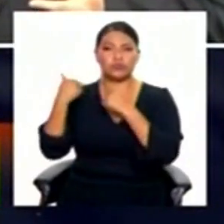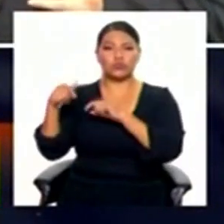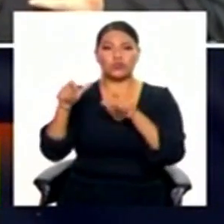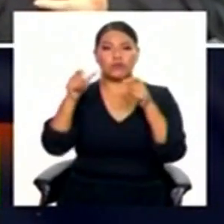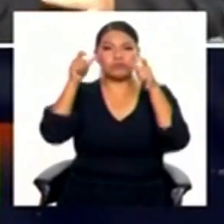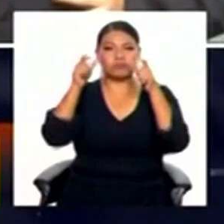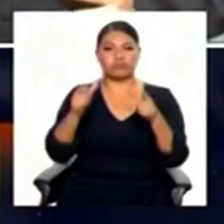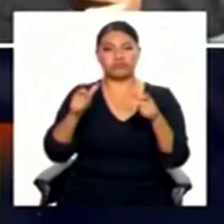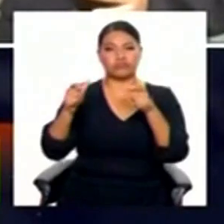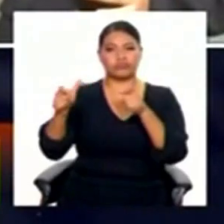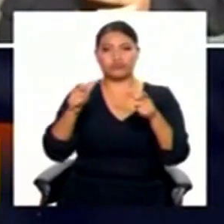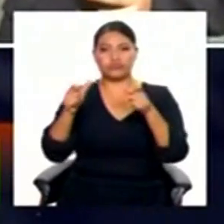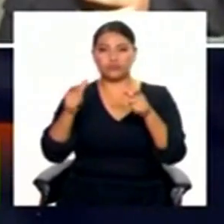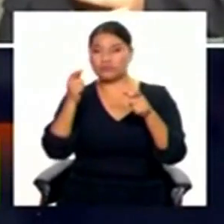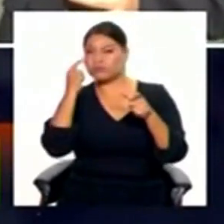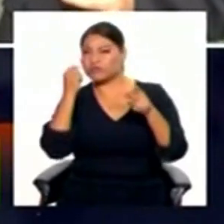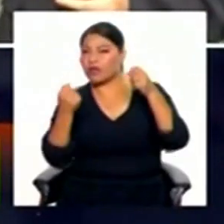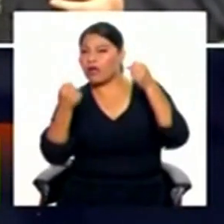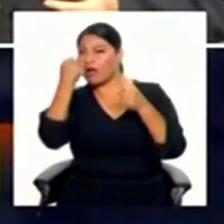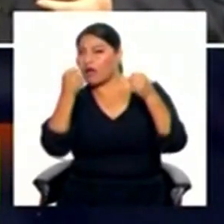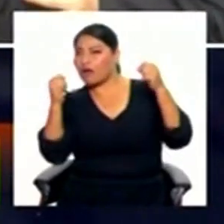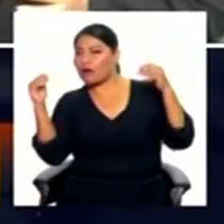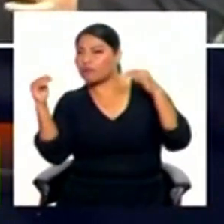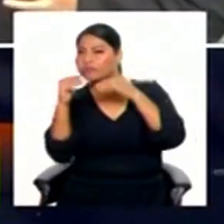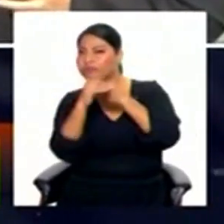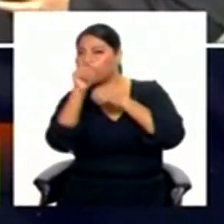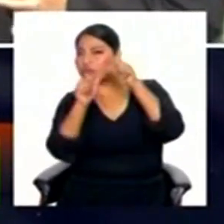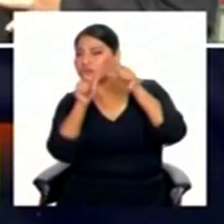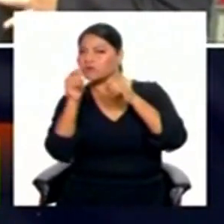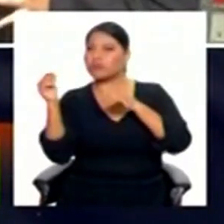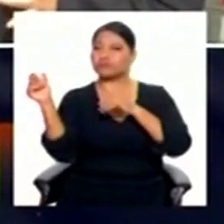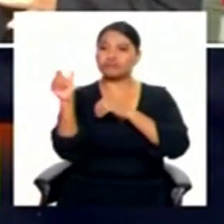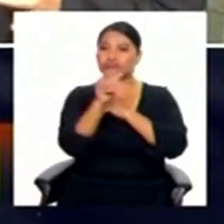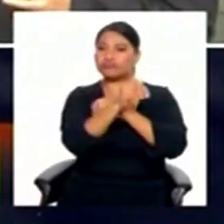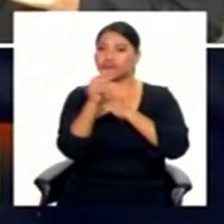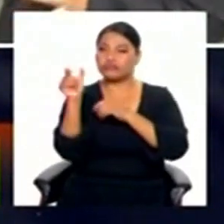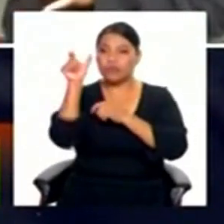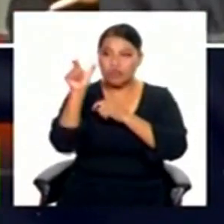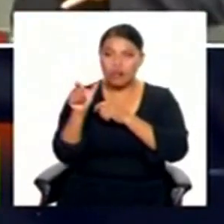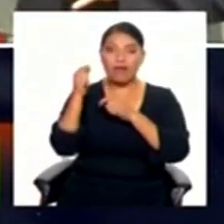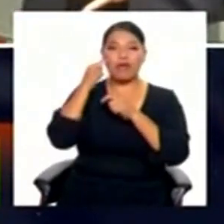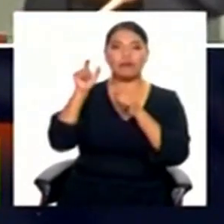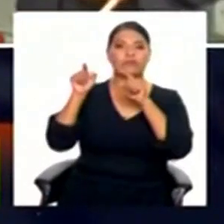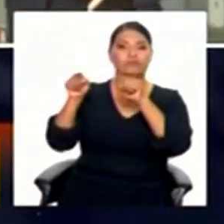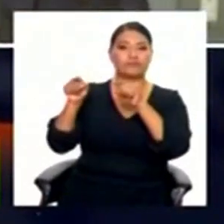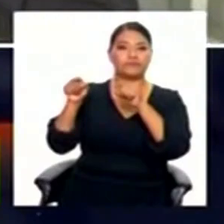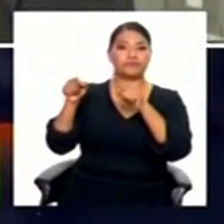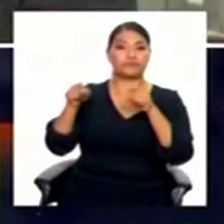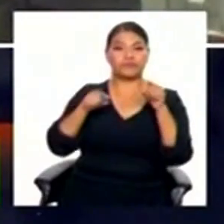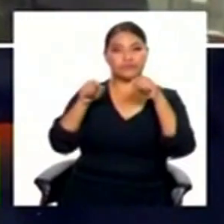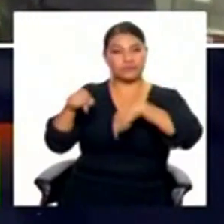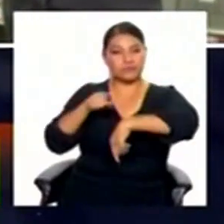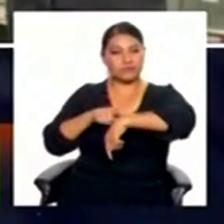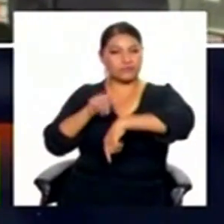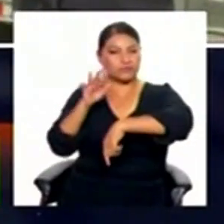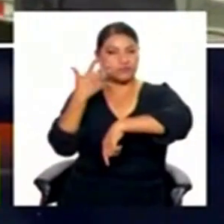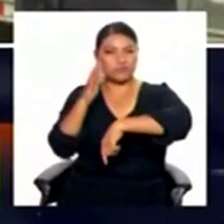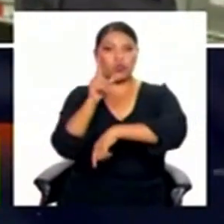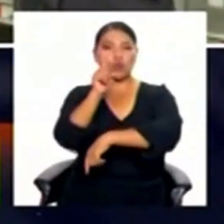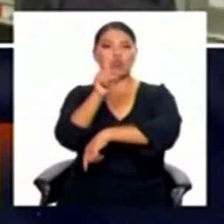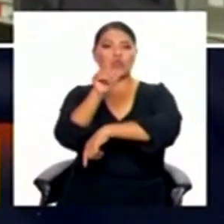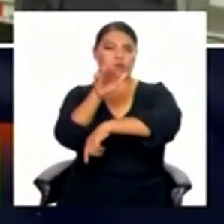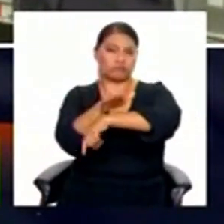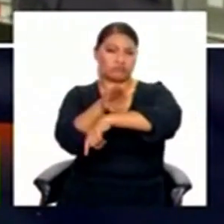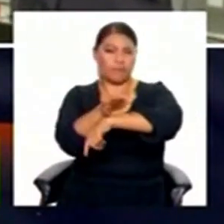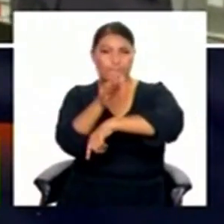control en lo que es el movimiento de carga y la identidad de personas. Es que en la fecha, a las 13 horas aproximadamente,